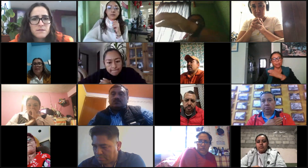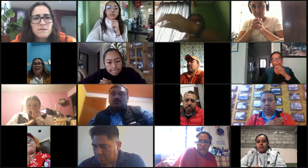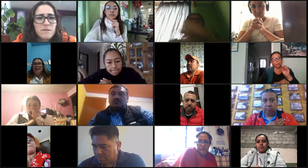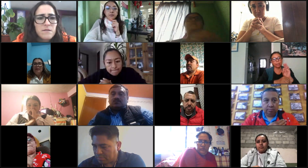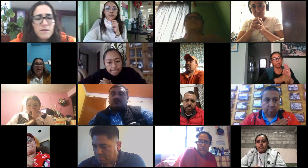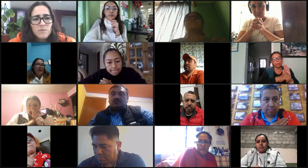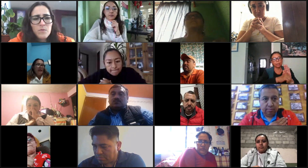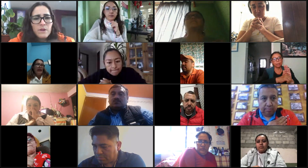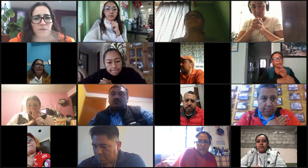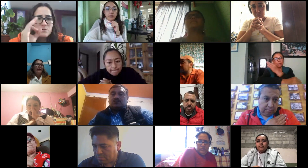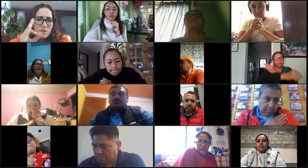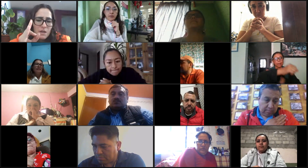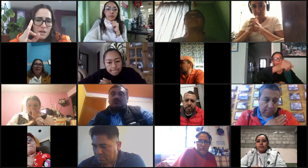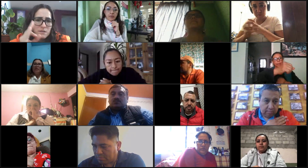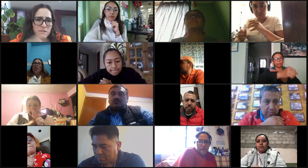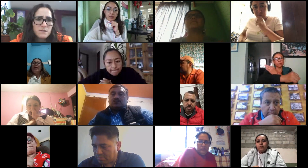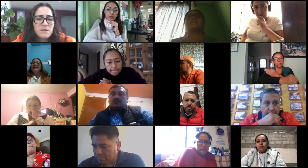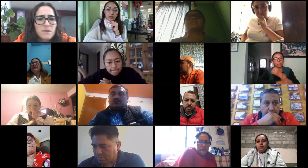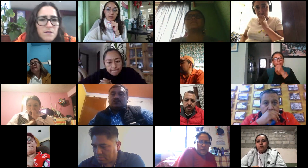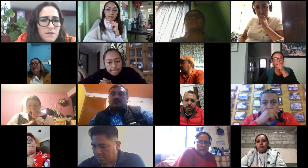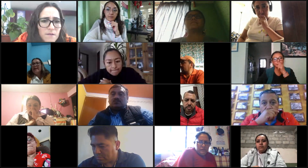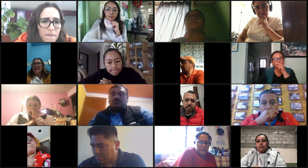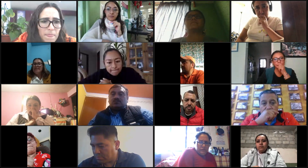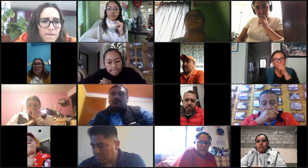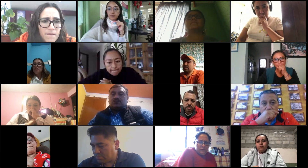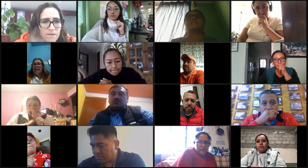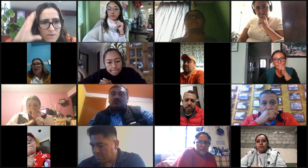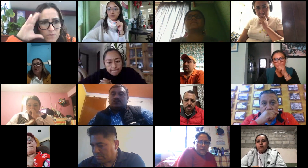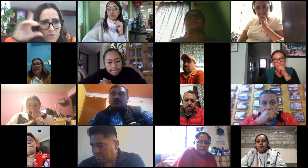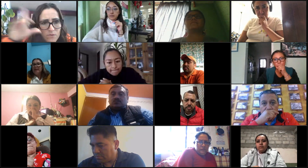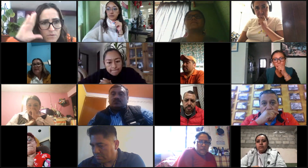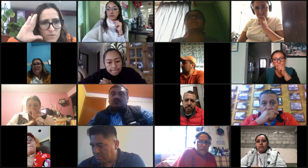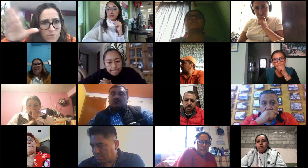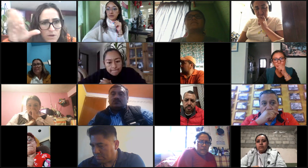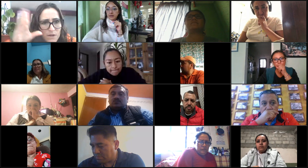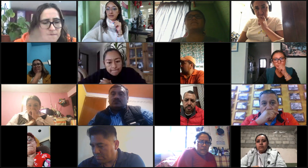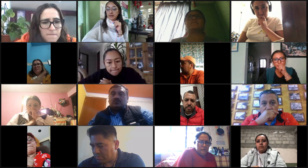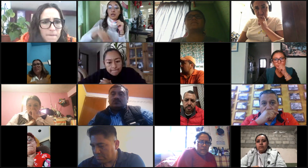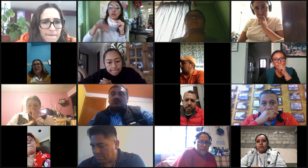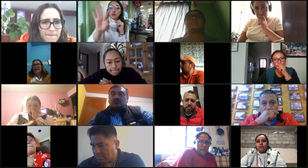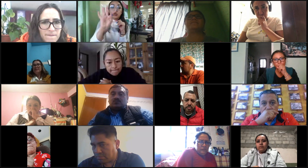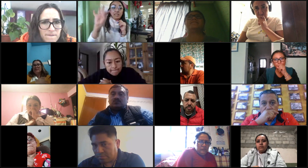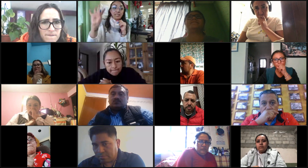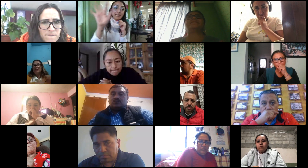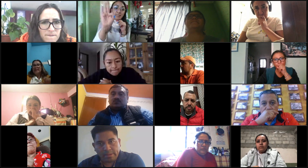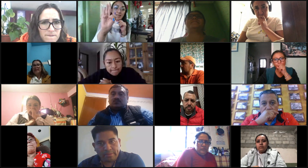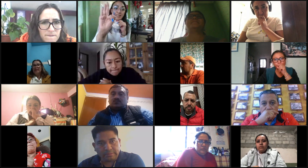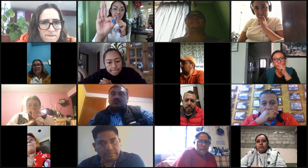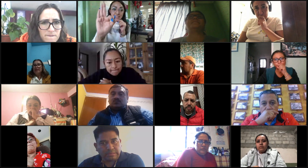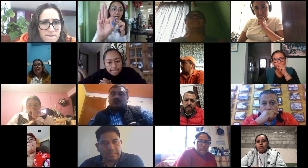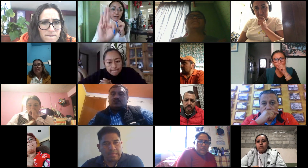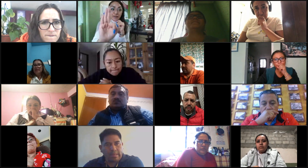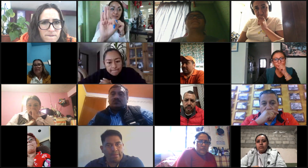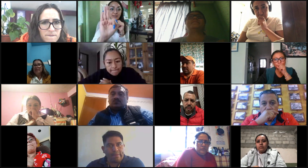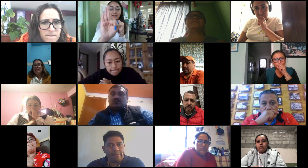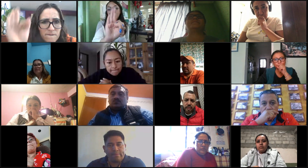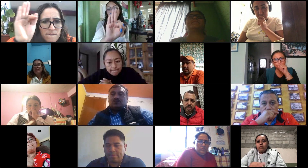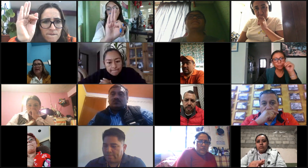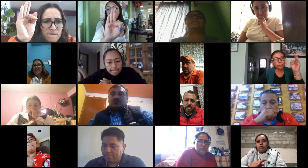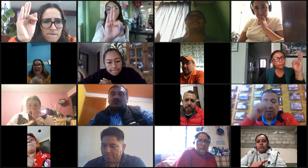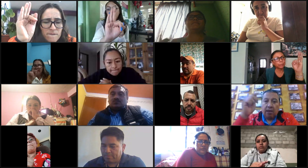¿Sí? La T de, ¿no va la T de tardes? Entonces van a J. Buenas. No es la T de tardes, es la